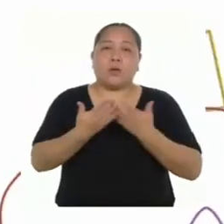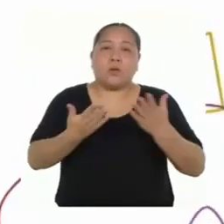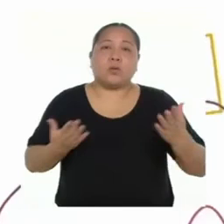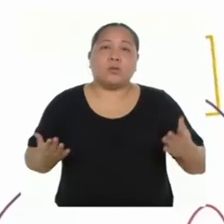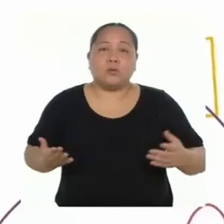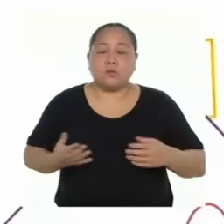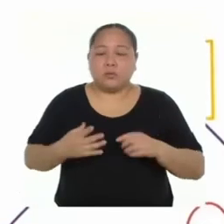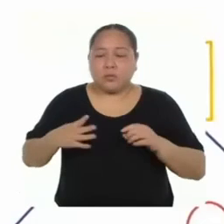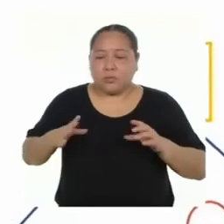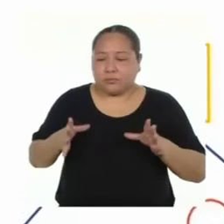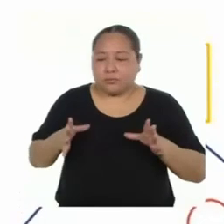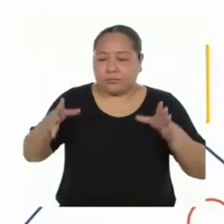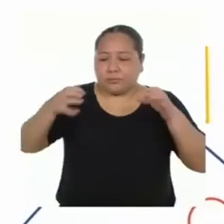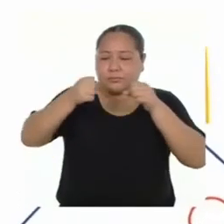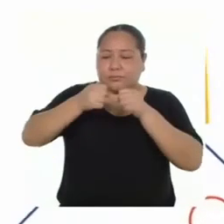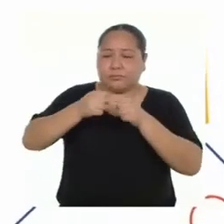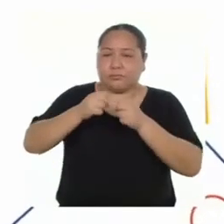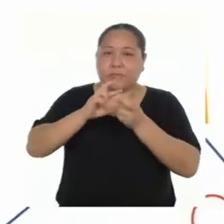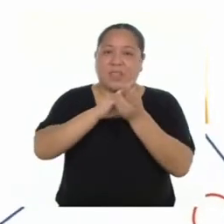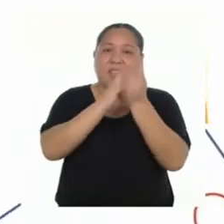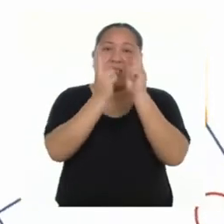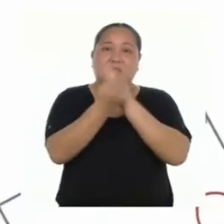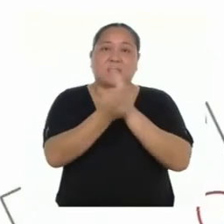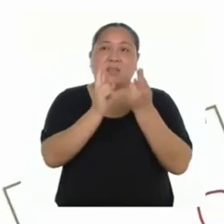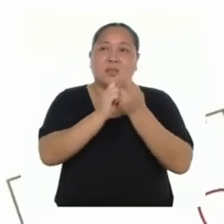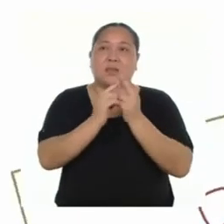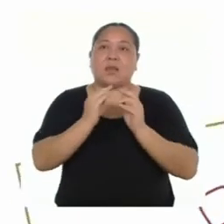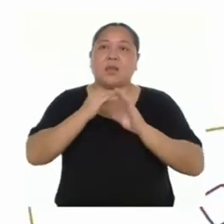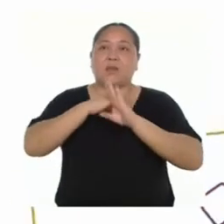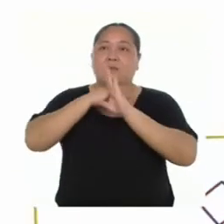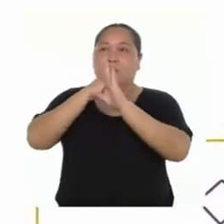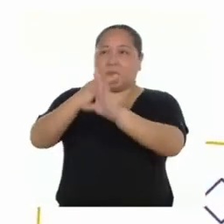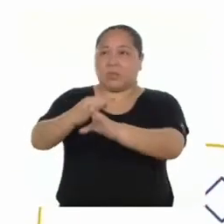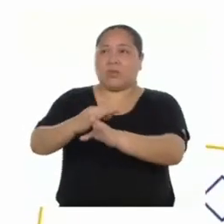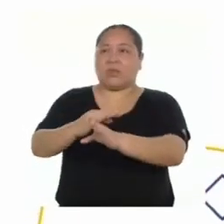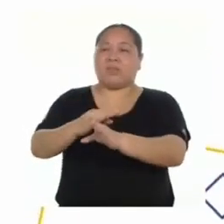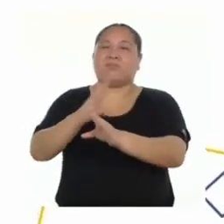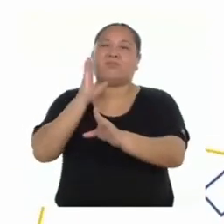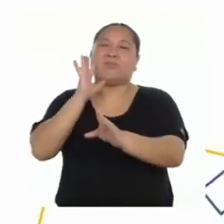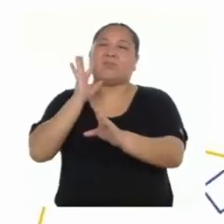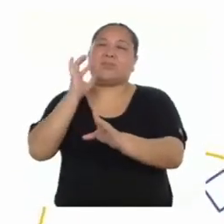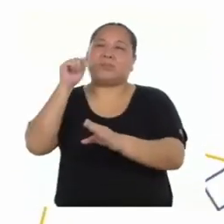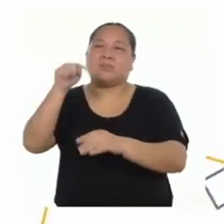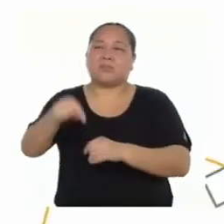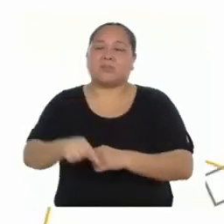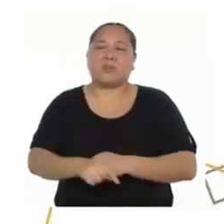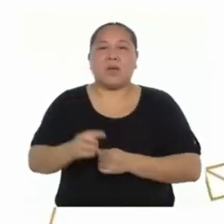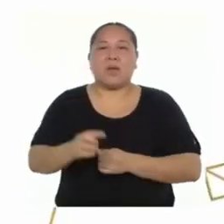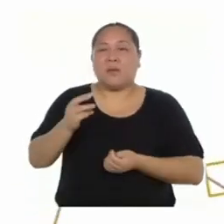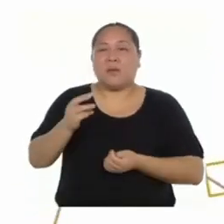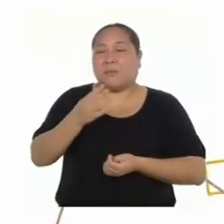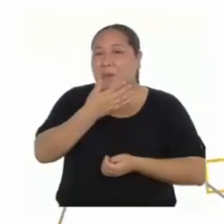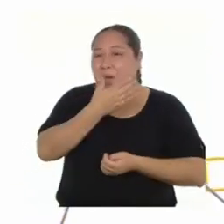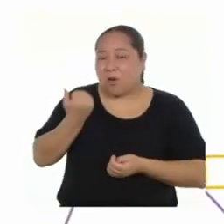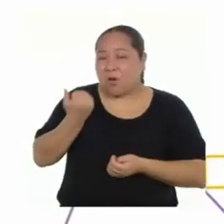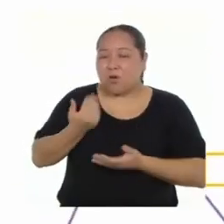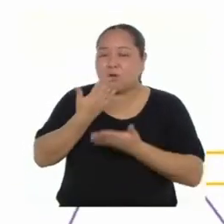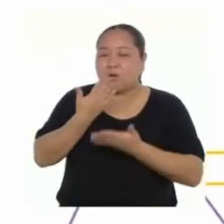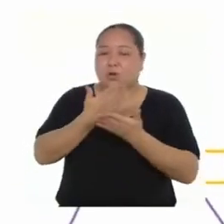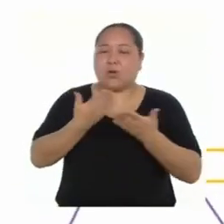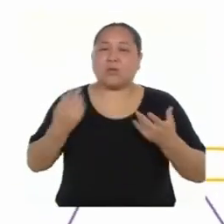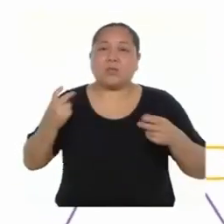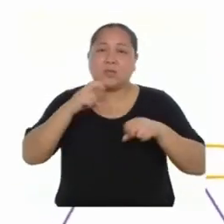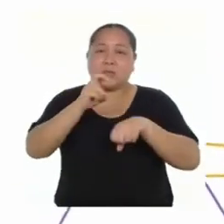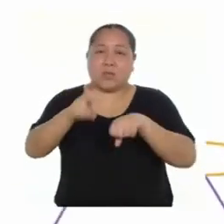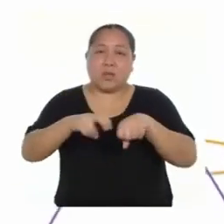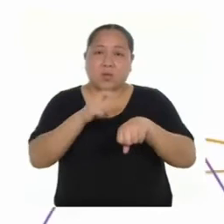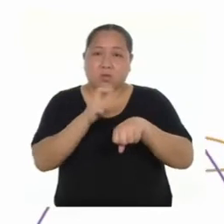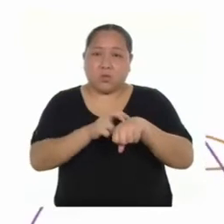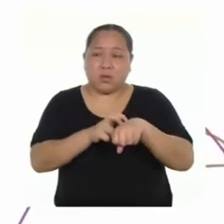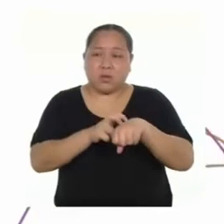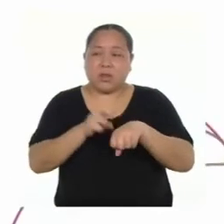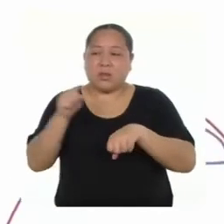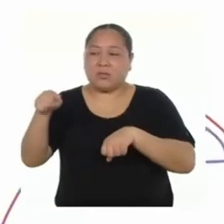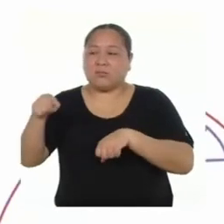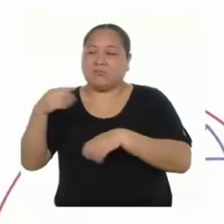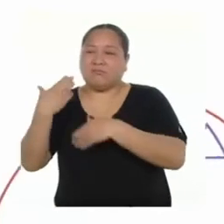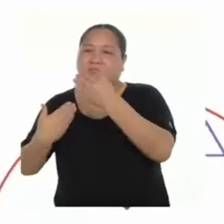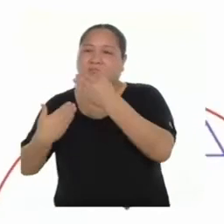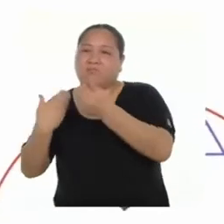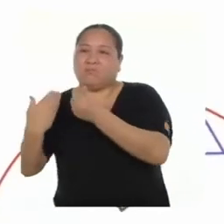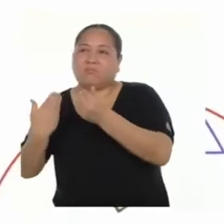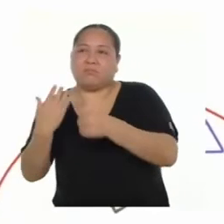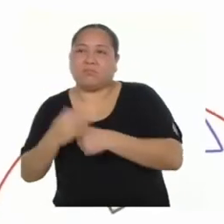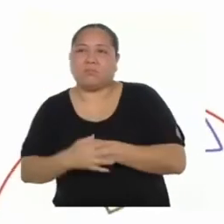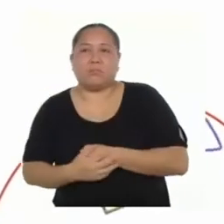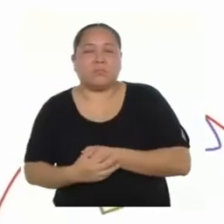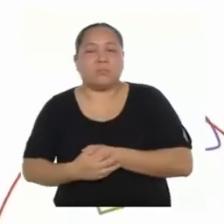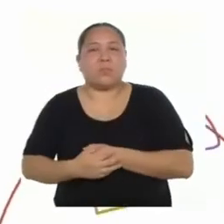empaques reciclable y evitar los de envases desechables. Preferir el consumo de productos naturales en lugar de los